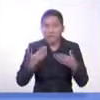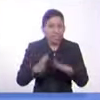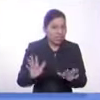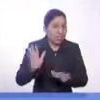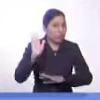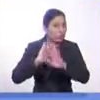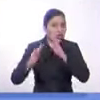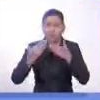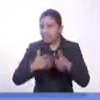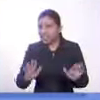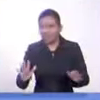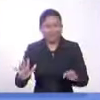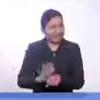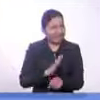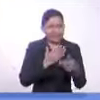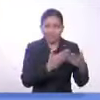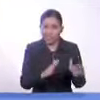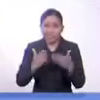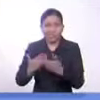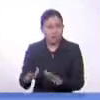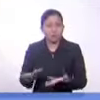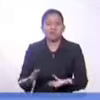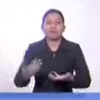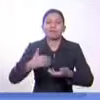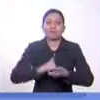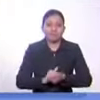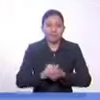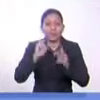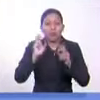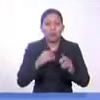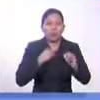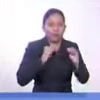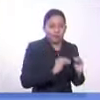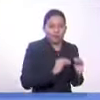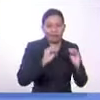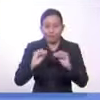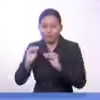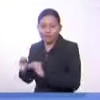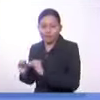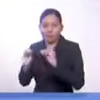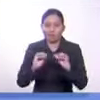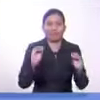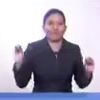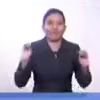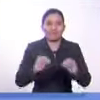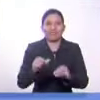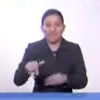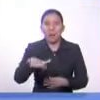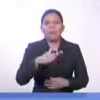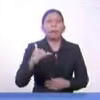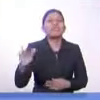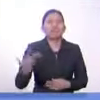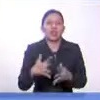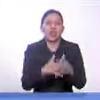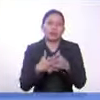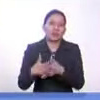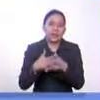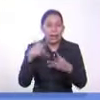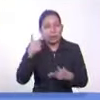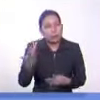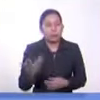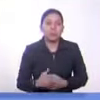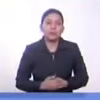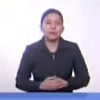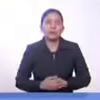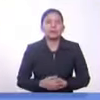historias. Lo que los ha unido es la misma condición de ser grupos de comunidades migrantes, y con ellos hemos